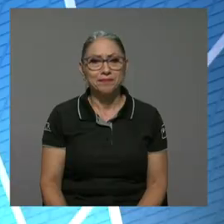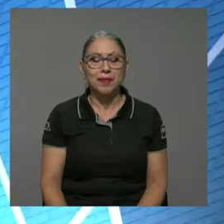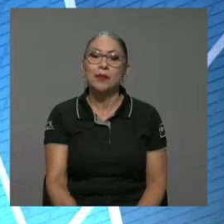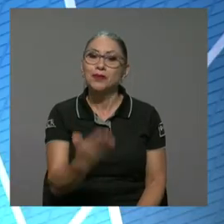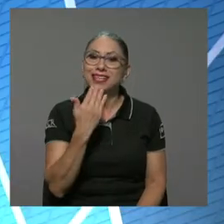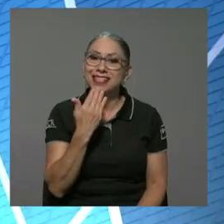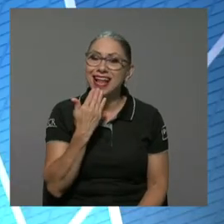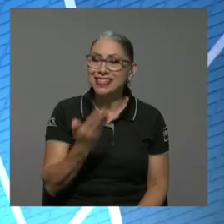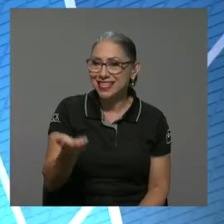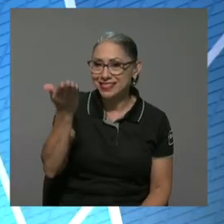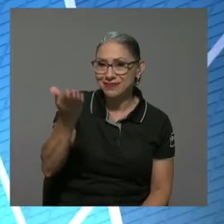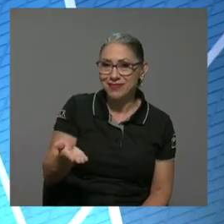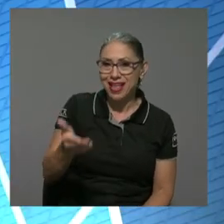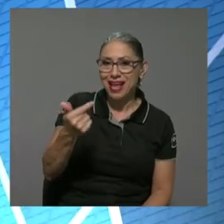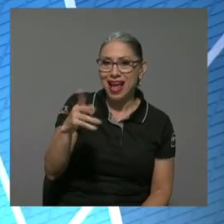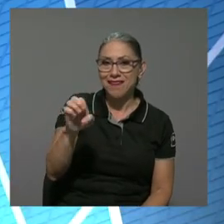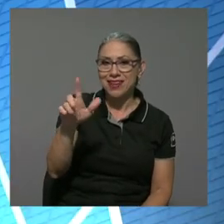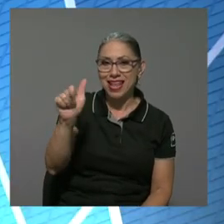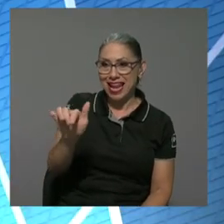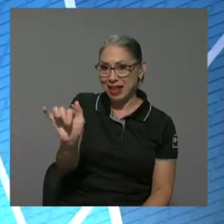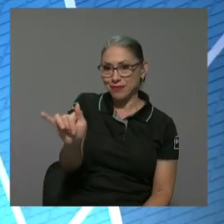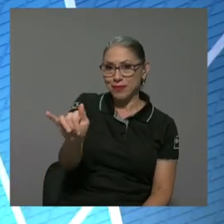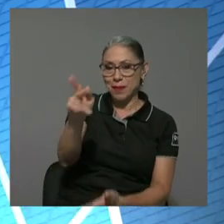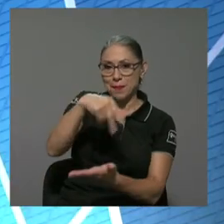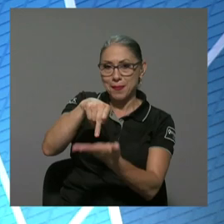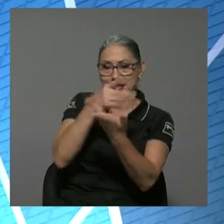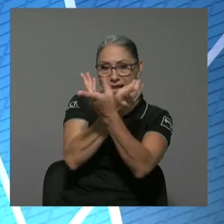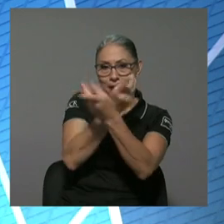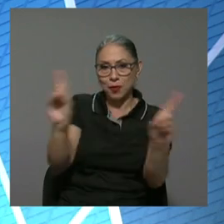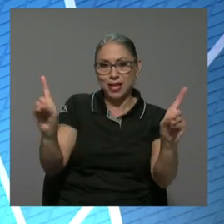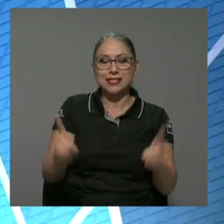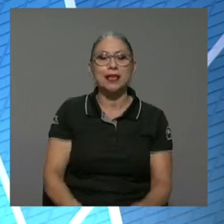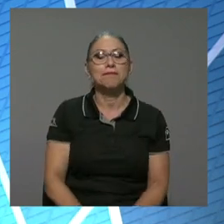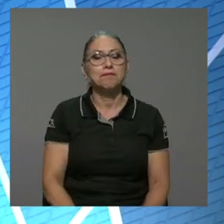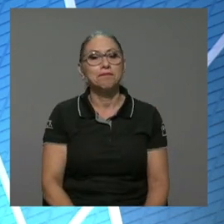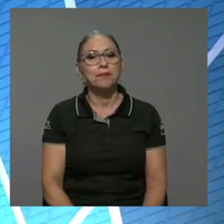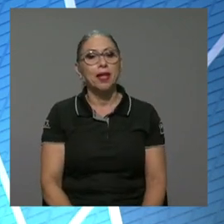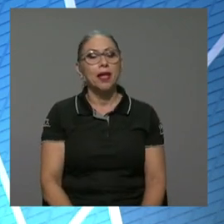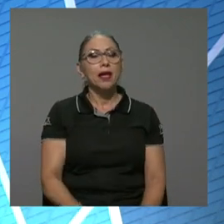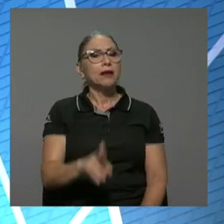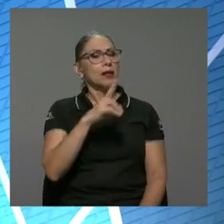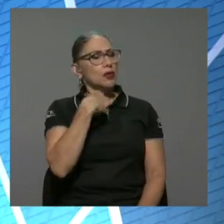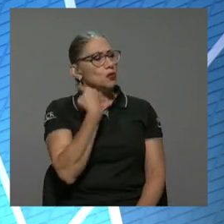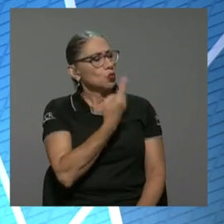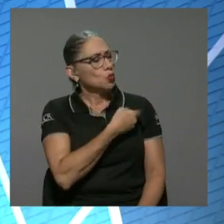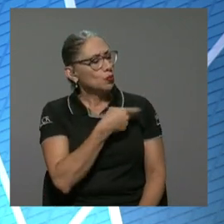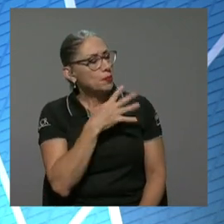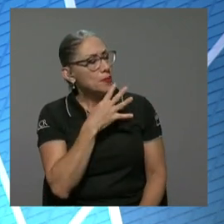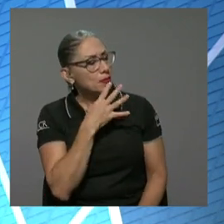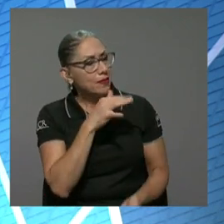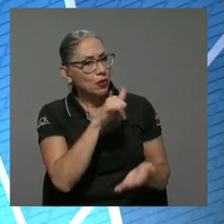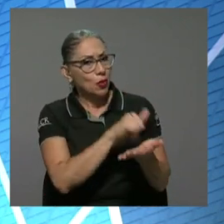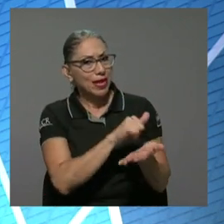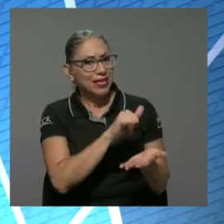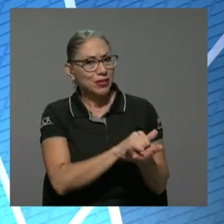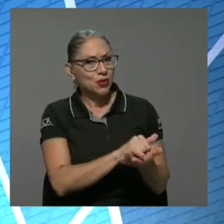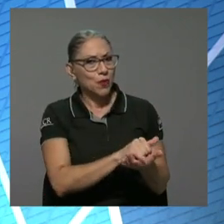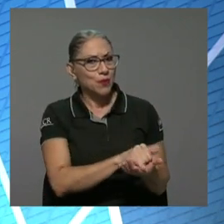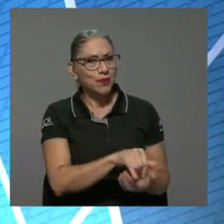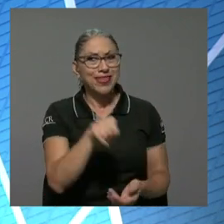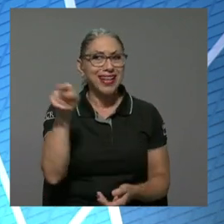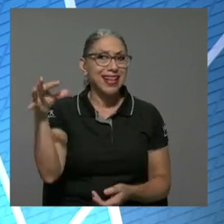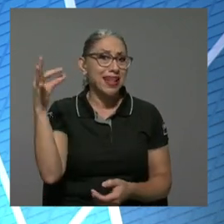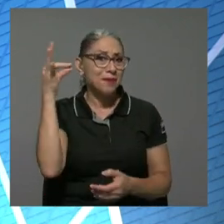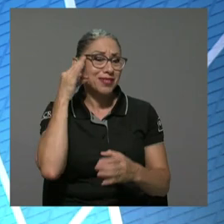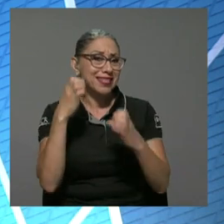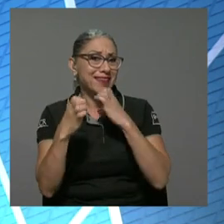Muchas gracias a Gabriela desde la Plaza de la Democracia. Justo estábamos hablando de eso, Cisca, de lo que la compañera que fue entrevistada decía